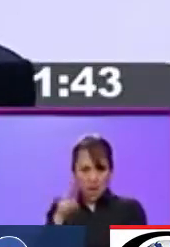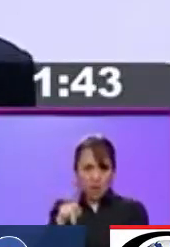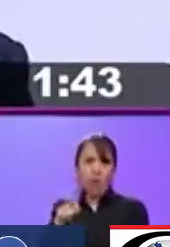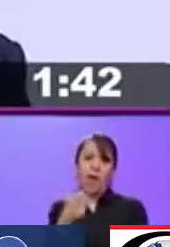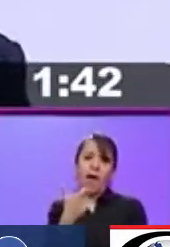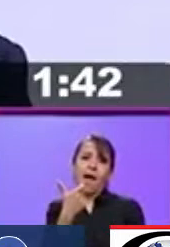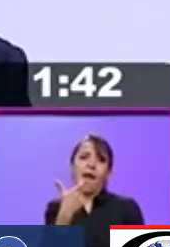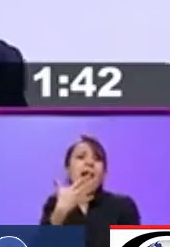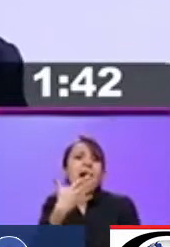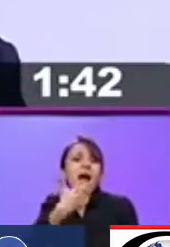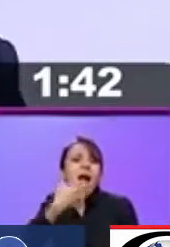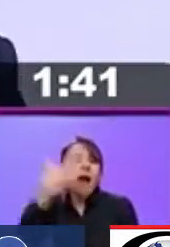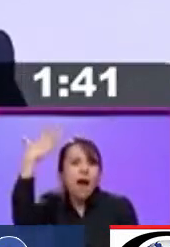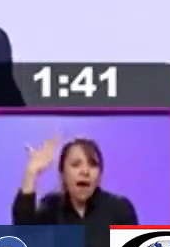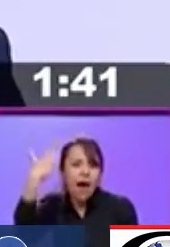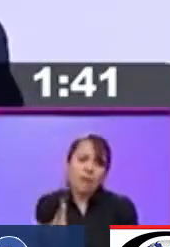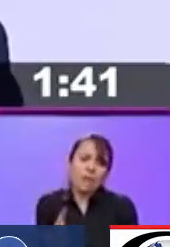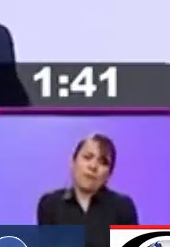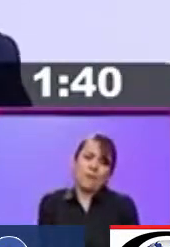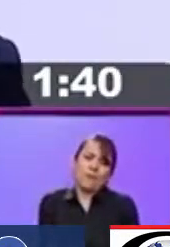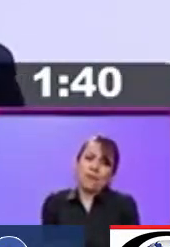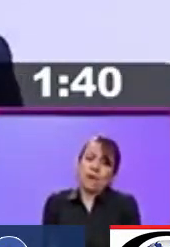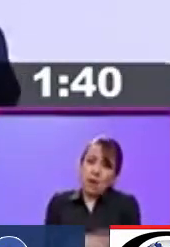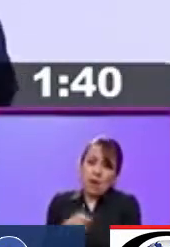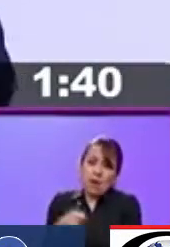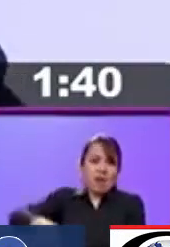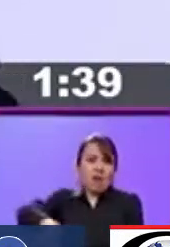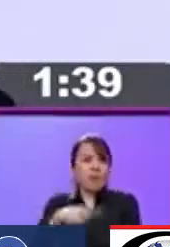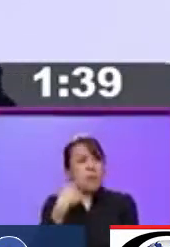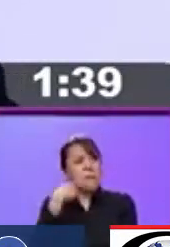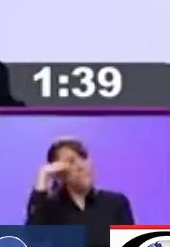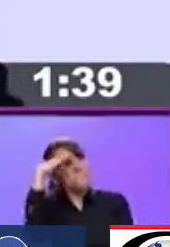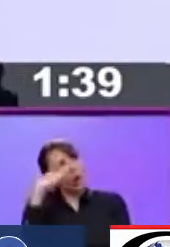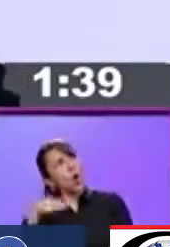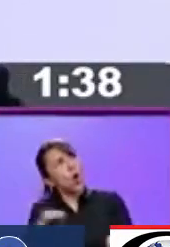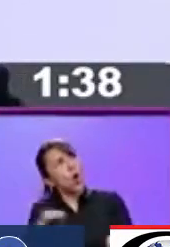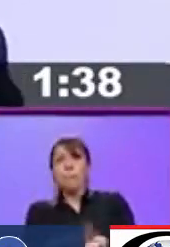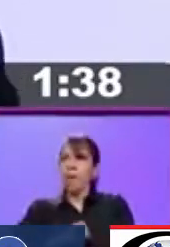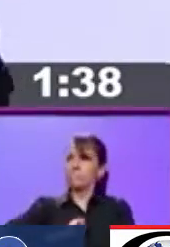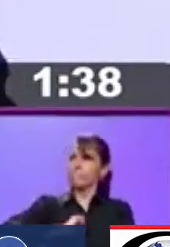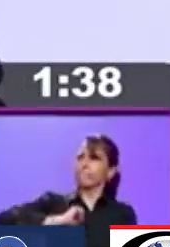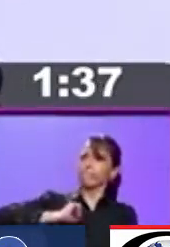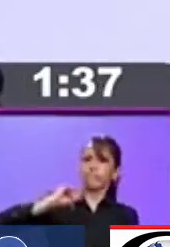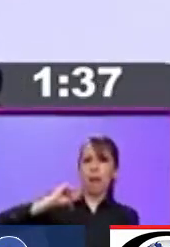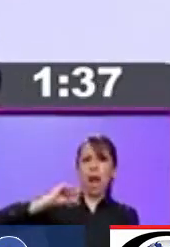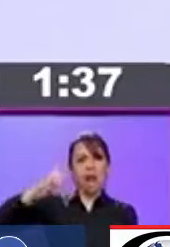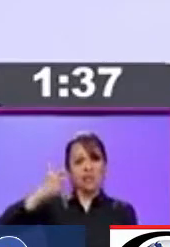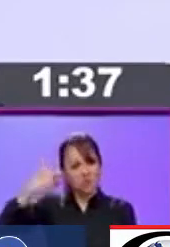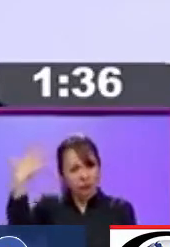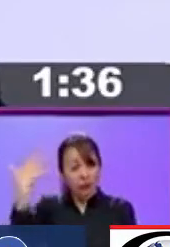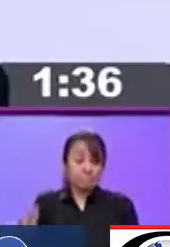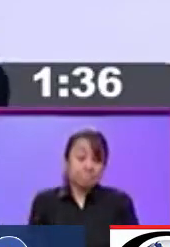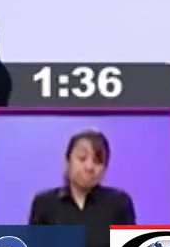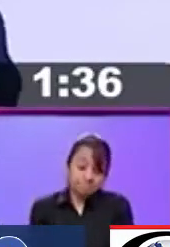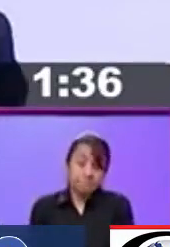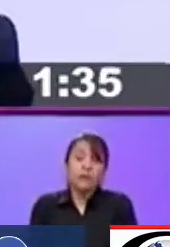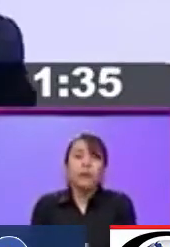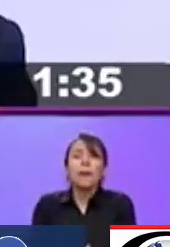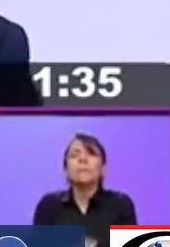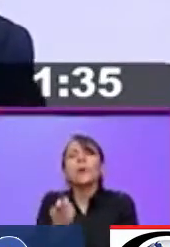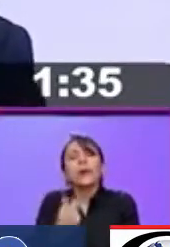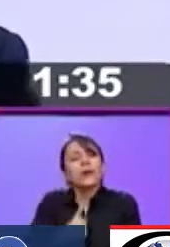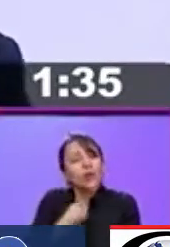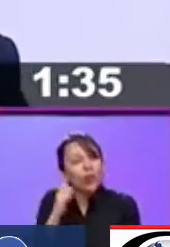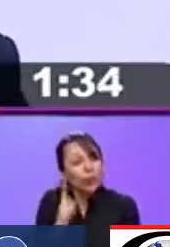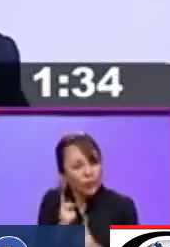ya lo he hecho. Yo ya tuve la oportunidad de ser alcalde en el municipio de Metepec, presidente municipal, y logré hacer el municipio